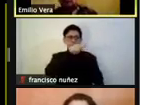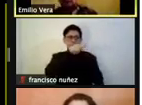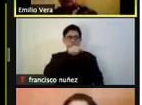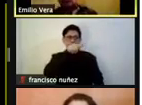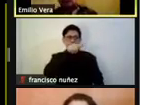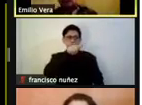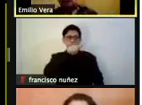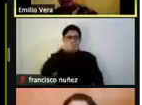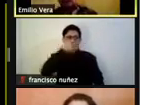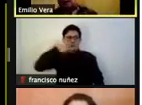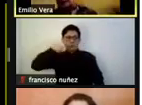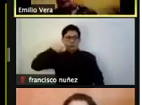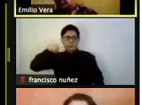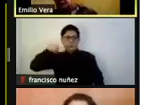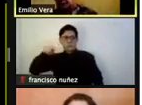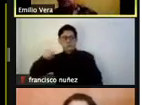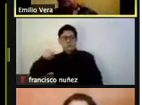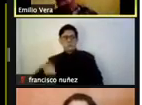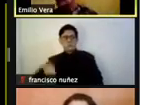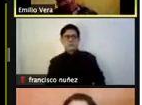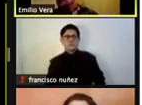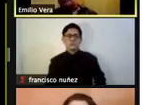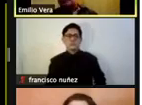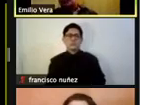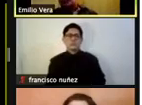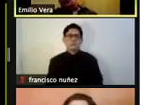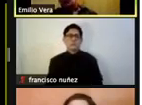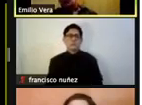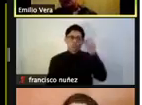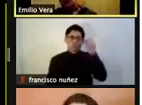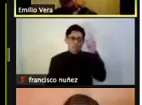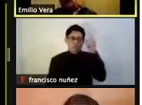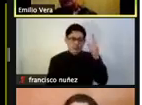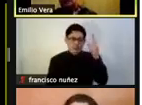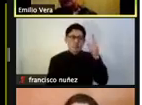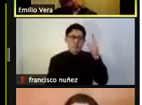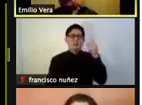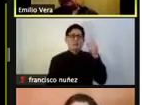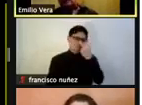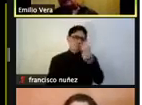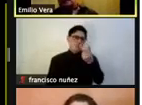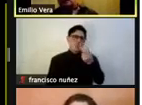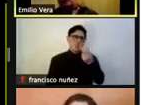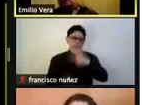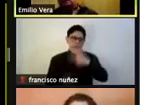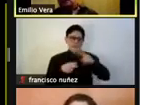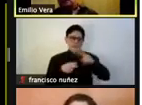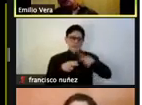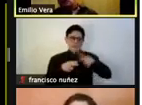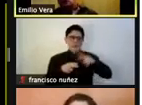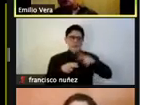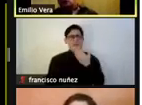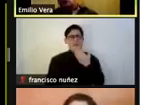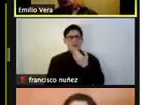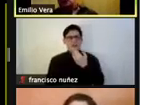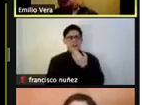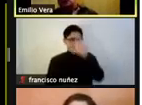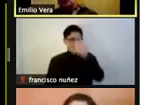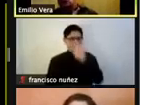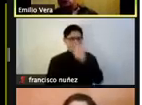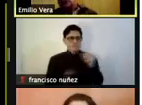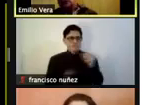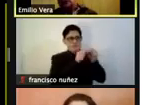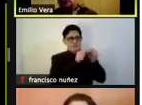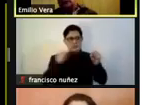son el tipo de interpretaciones que uno hace. También se hicieron perfiles no solo siguiendo la mesodorsal, este